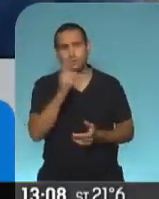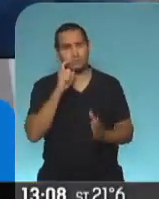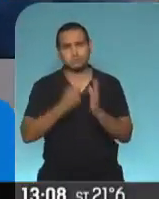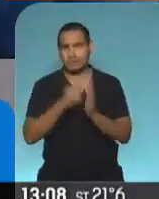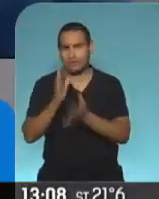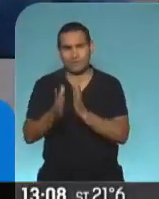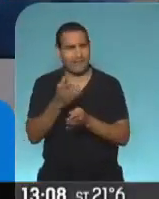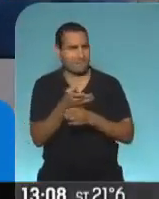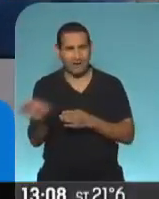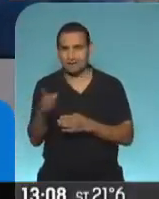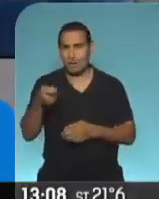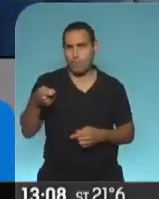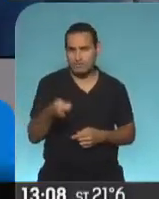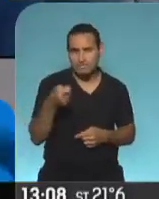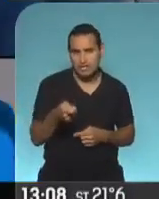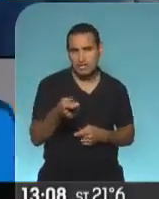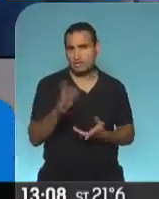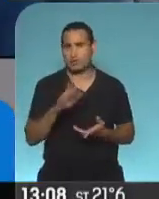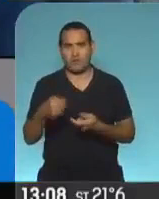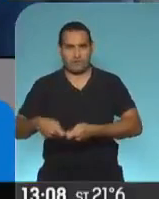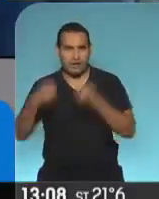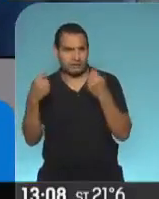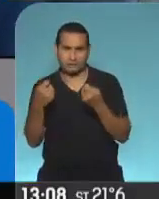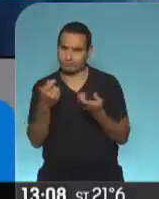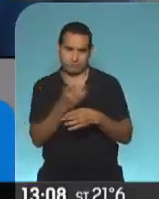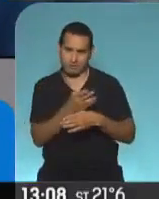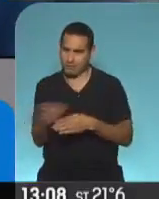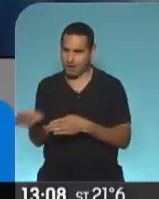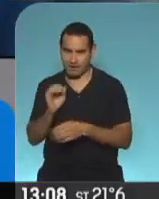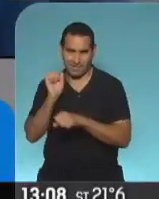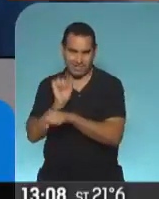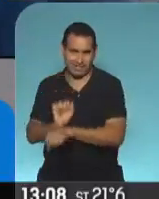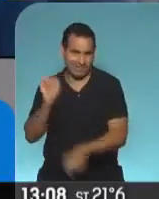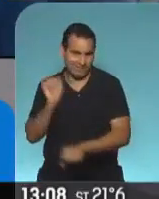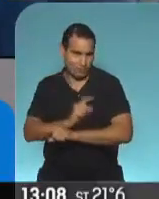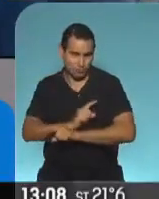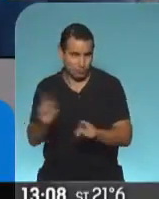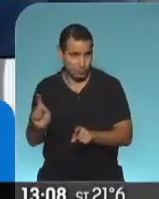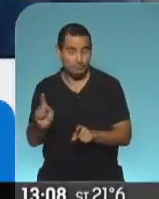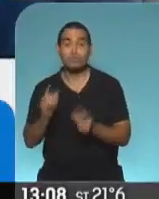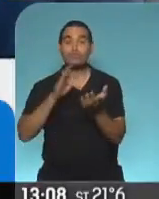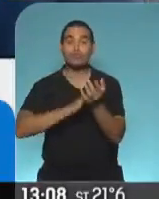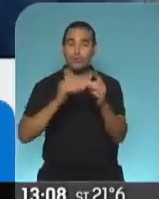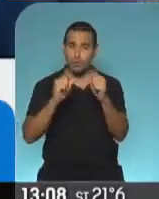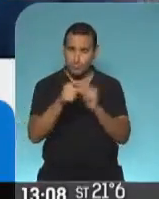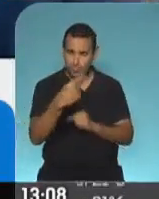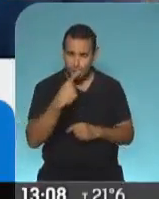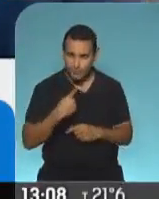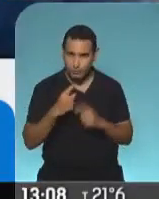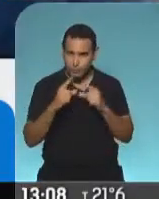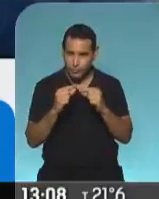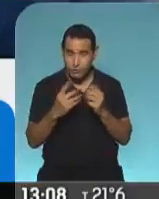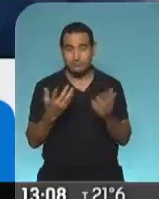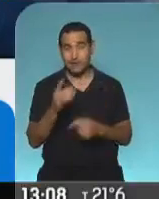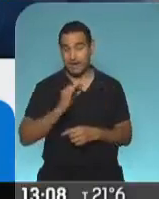violento, como homicidios, delitos contra la integridad sexual, etc. Respecto de las cifras que me consultabas, bueno,